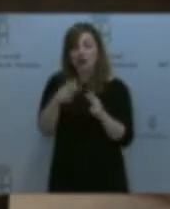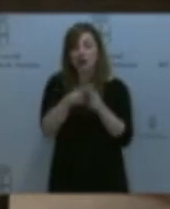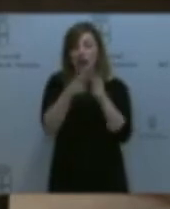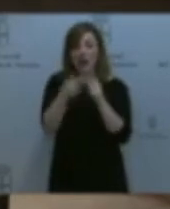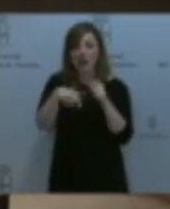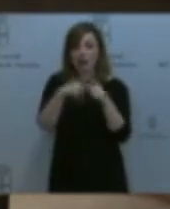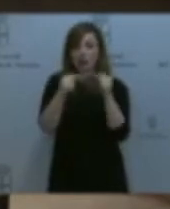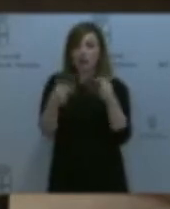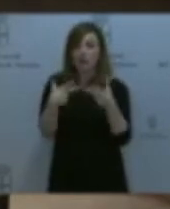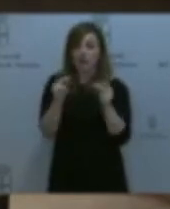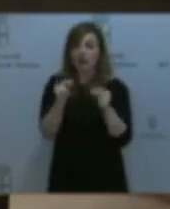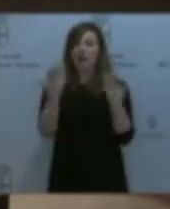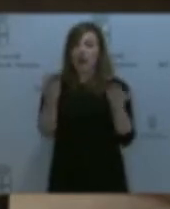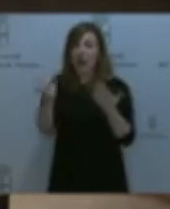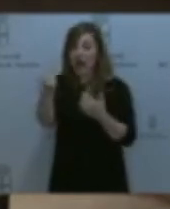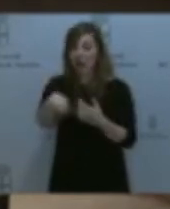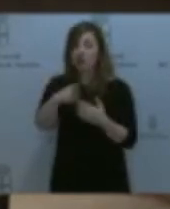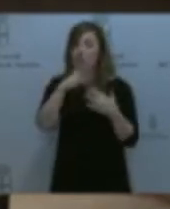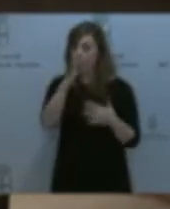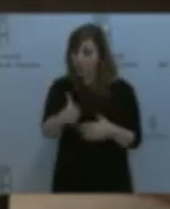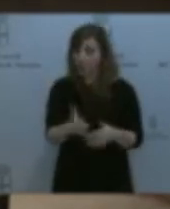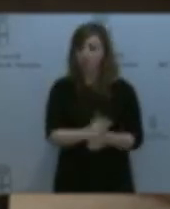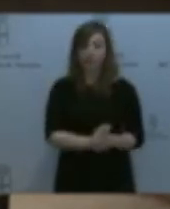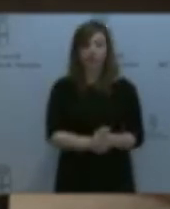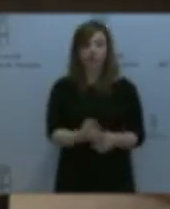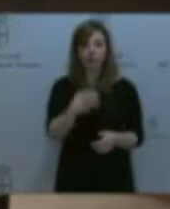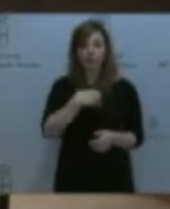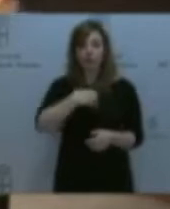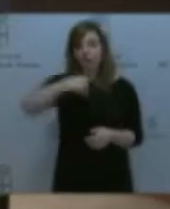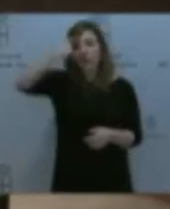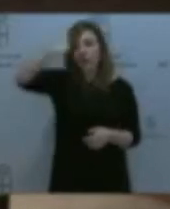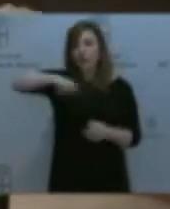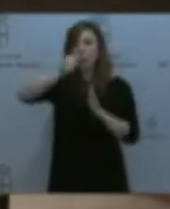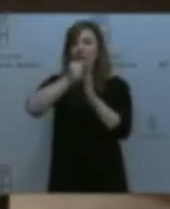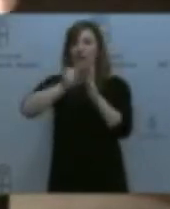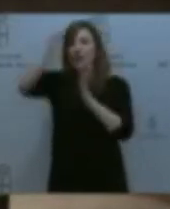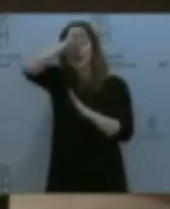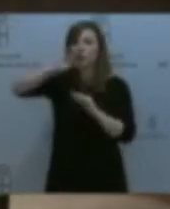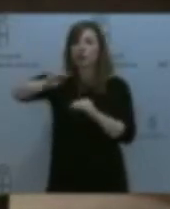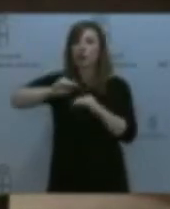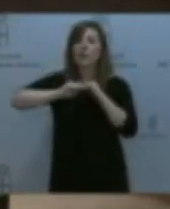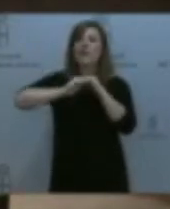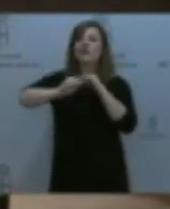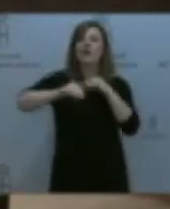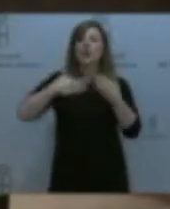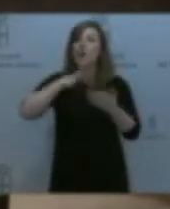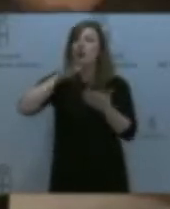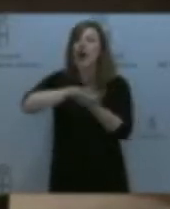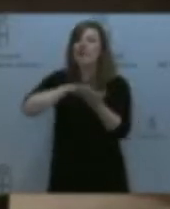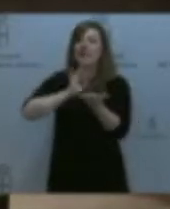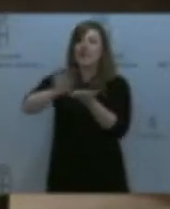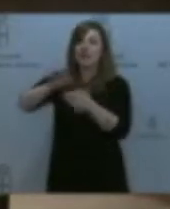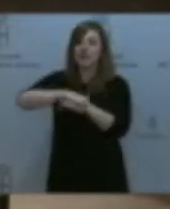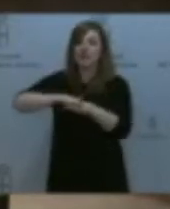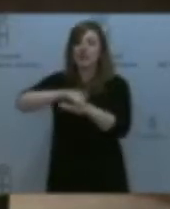Ellos. Y, por tanto, no se puede tener en cuenta cuáles son sus criterios de sostenibilidad cuando hablan de servicios básicos y de